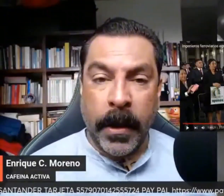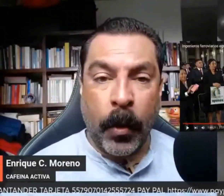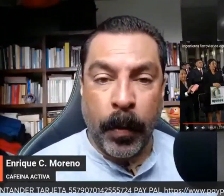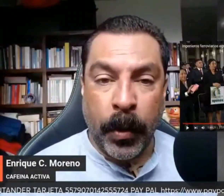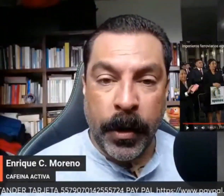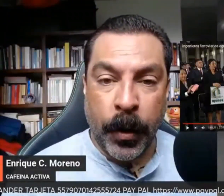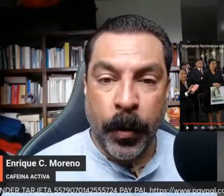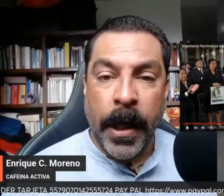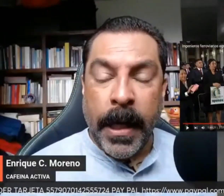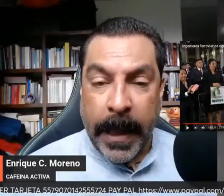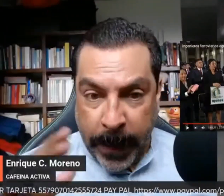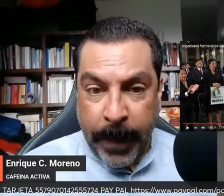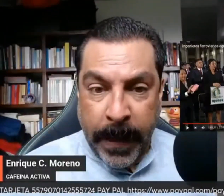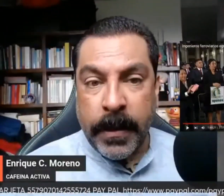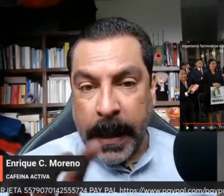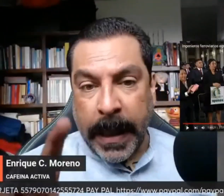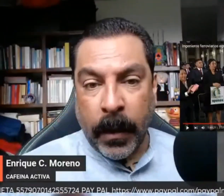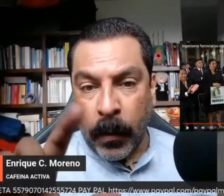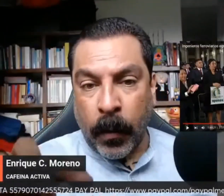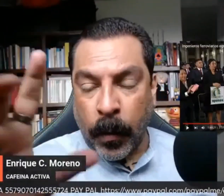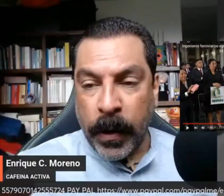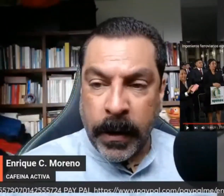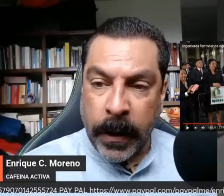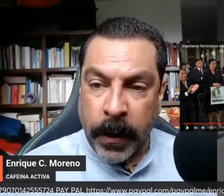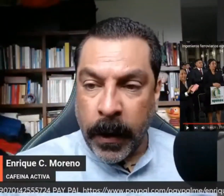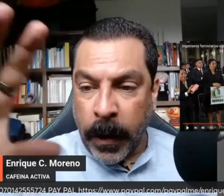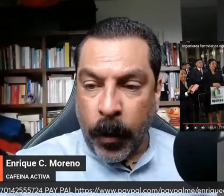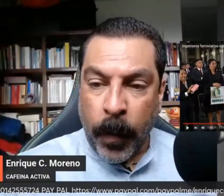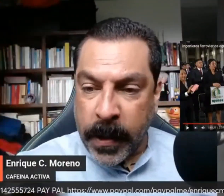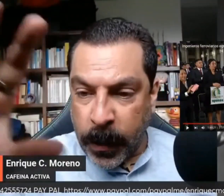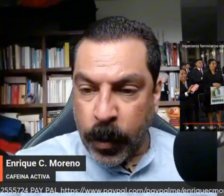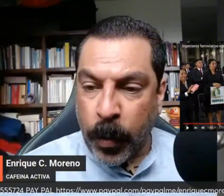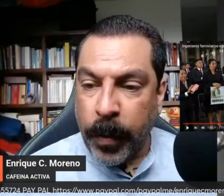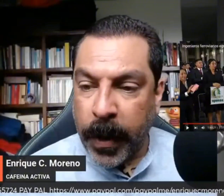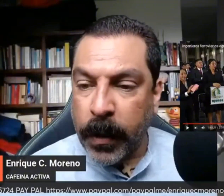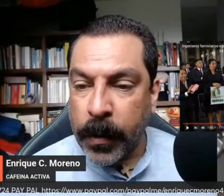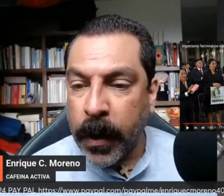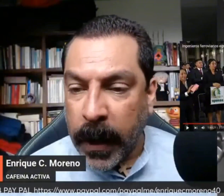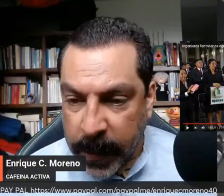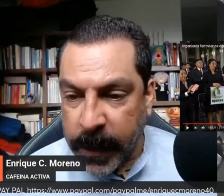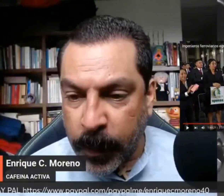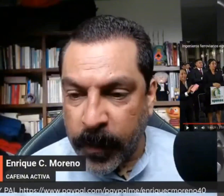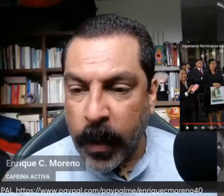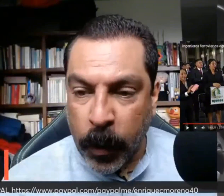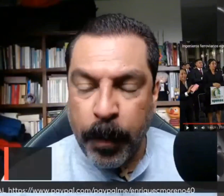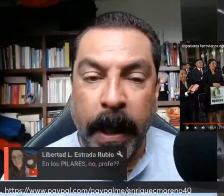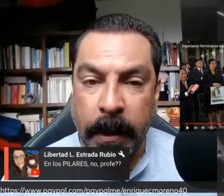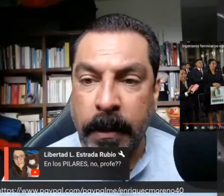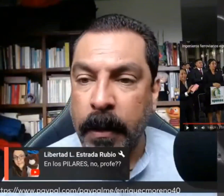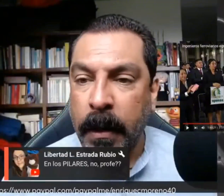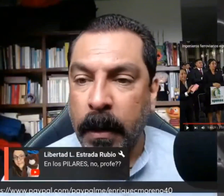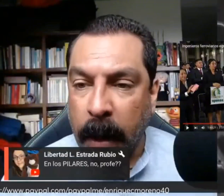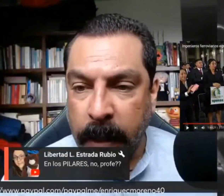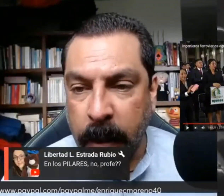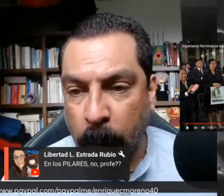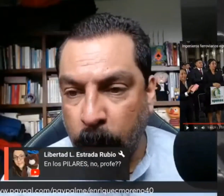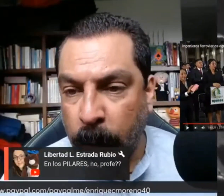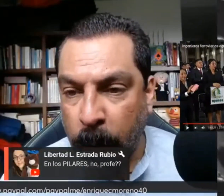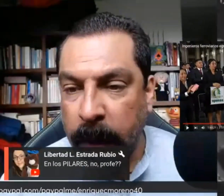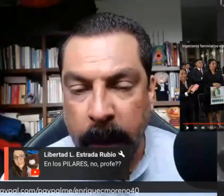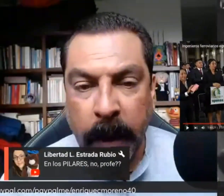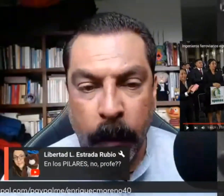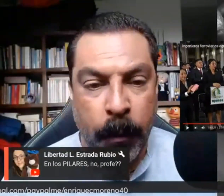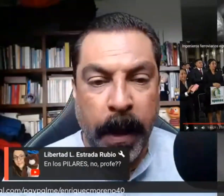tu clase de computación y te van enseñando cómo hacer esos movimientos. Así es, profesor, en los pilares. Ahí se lo